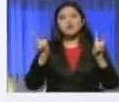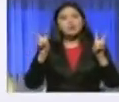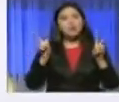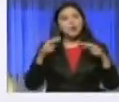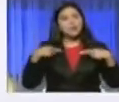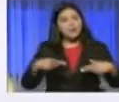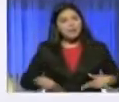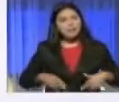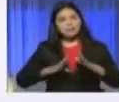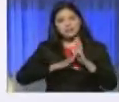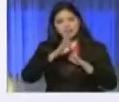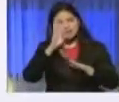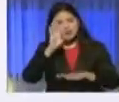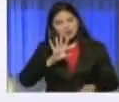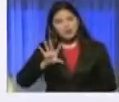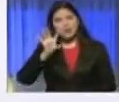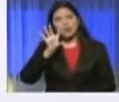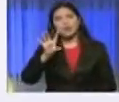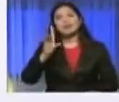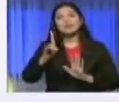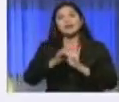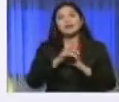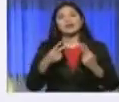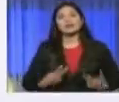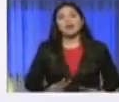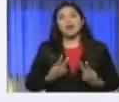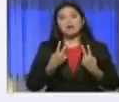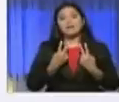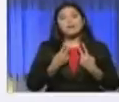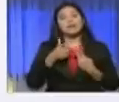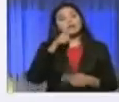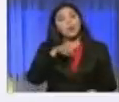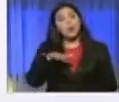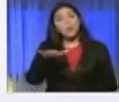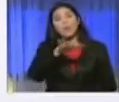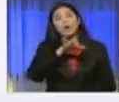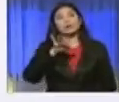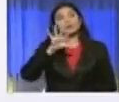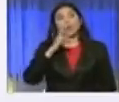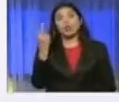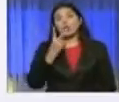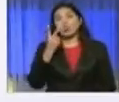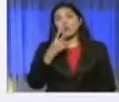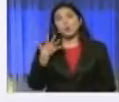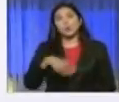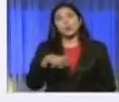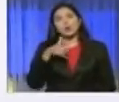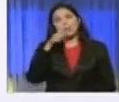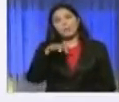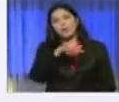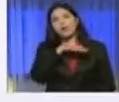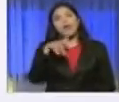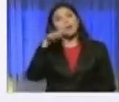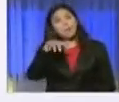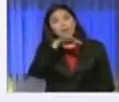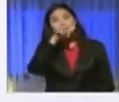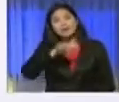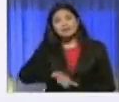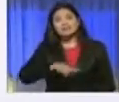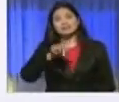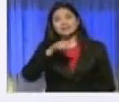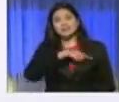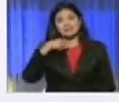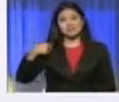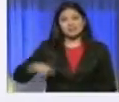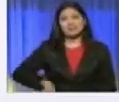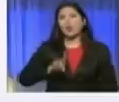del desarrollo, del derecho a la vida, de los pueblos del mundo. Dos grandes pueblos, el pueblo de la República Popular China,